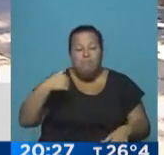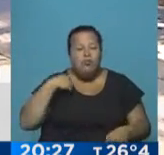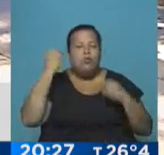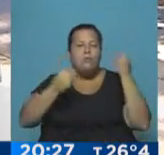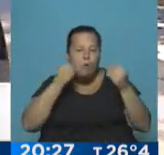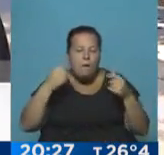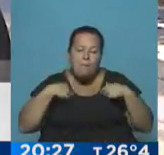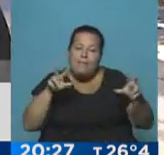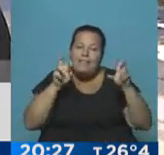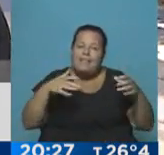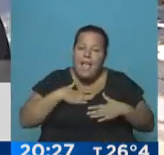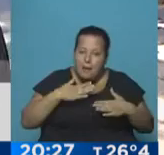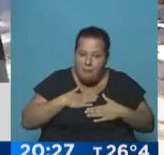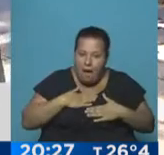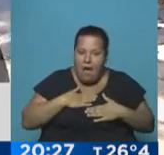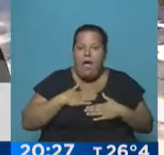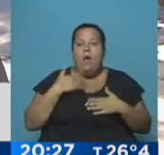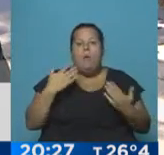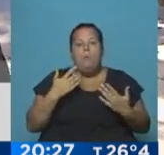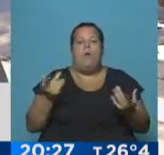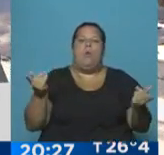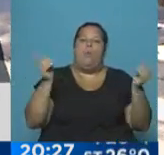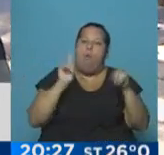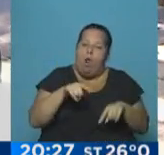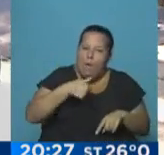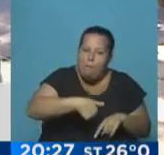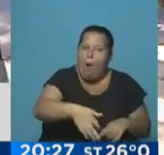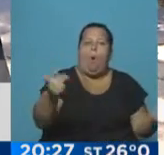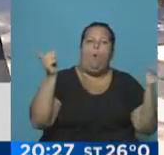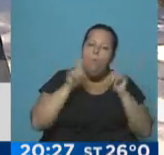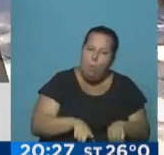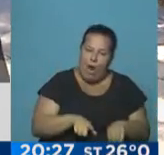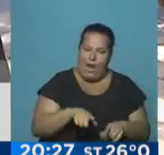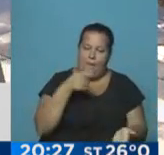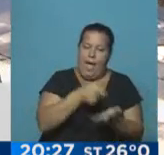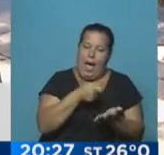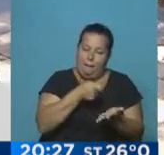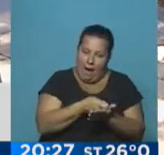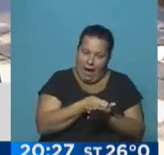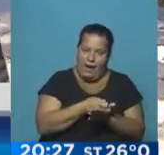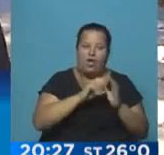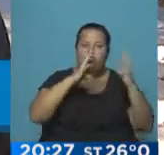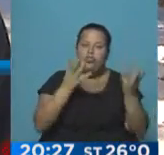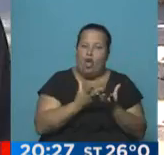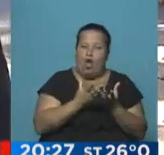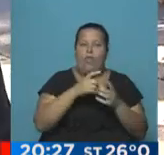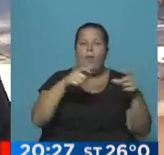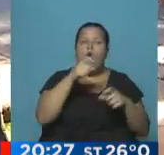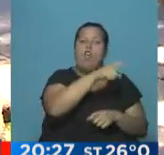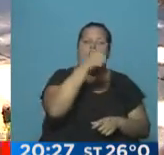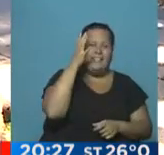preocupa y me concierne es que se pueda volver pronto, muy pronto, a pagar todo lo que hay que pagar a los bonistas